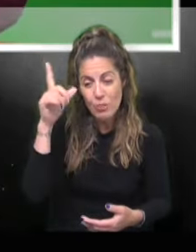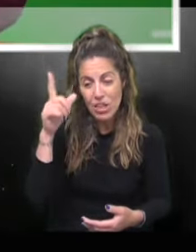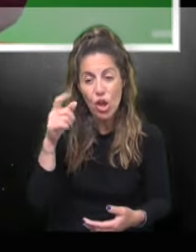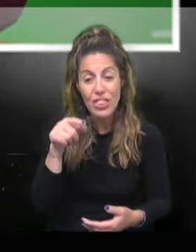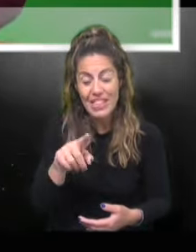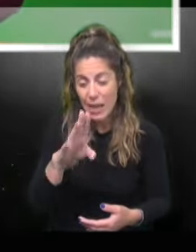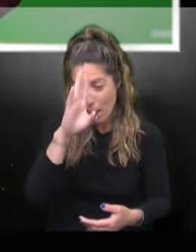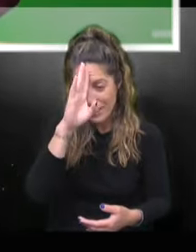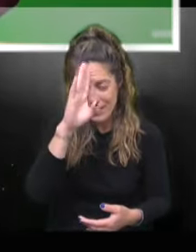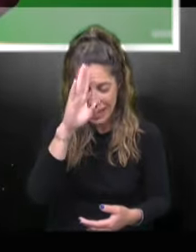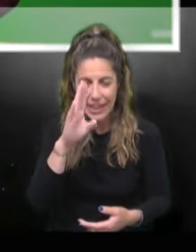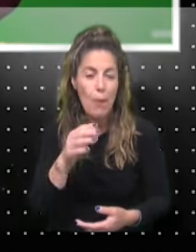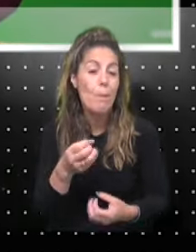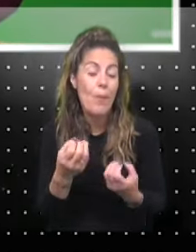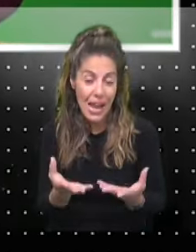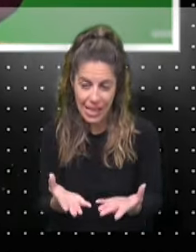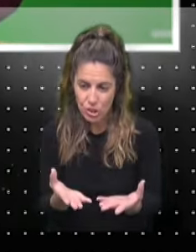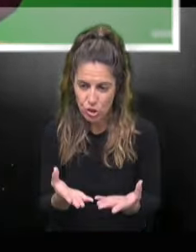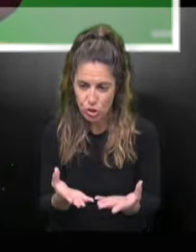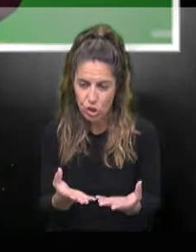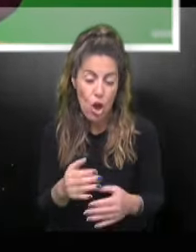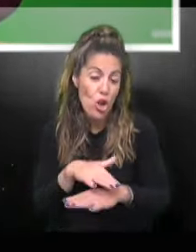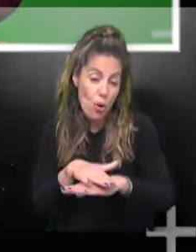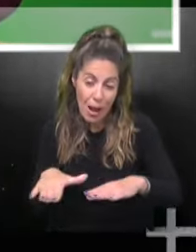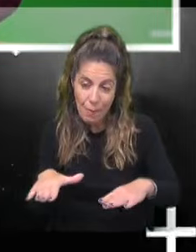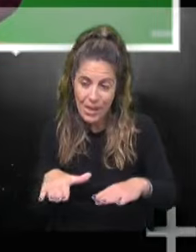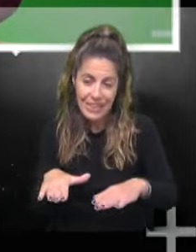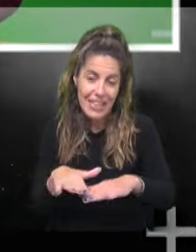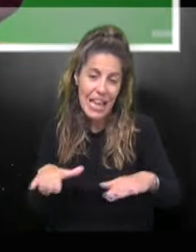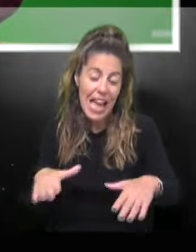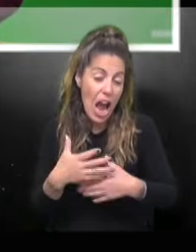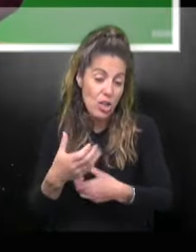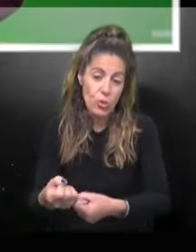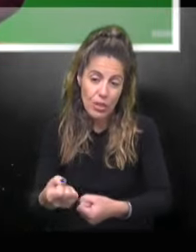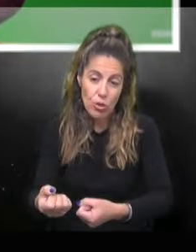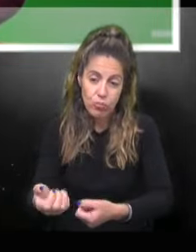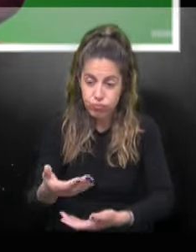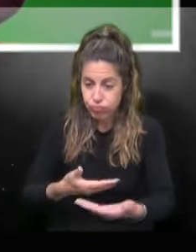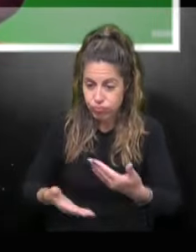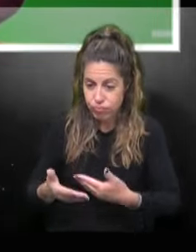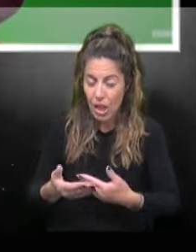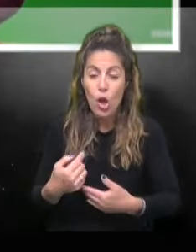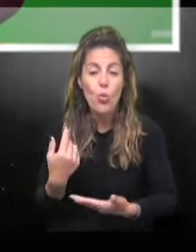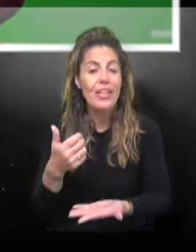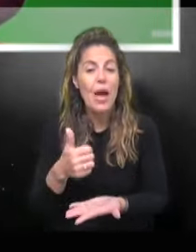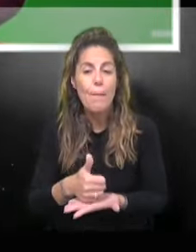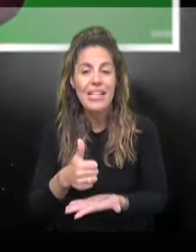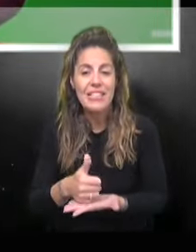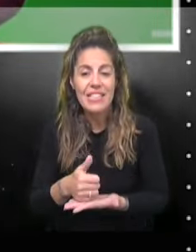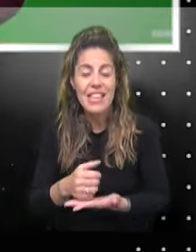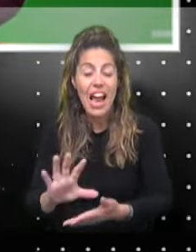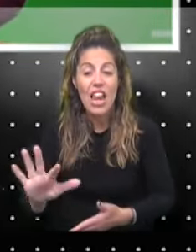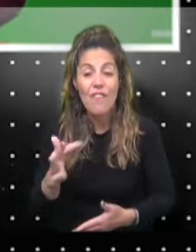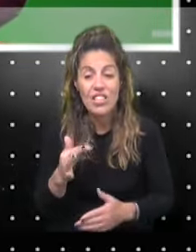aprendizajes para eso este normalmente nos estamos ayudando de nuestra presencia en la federación